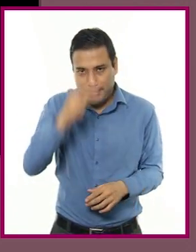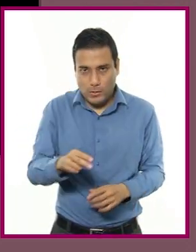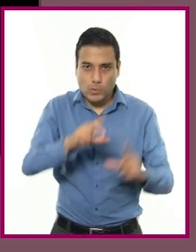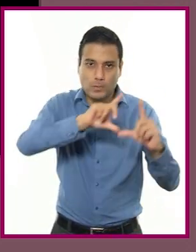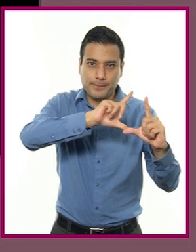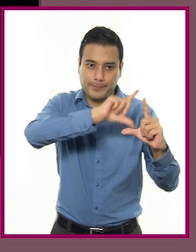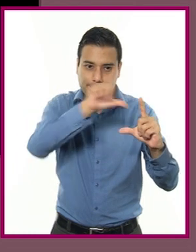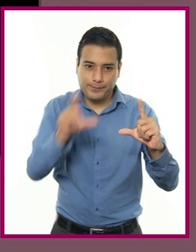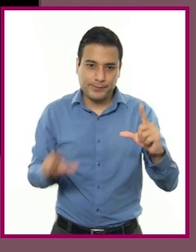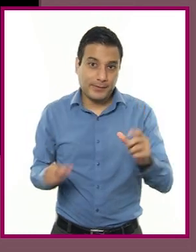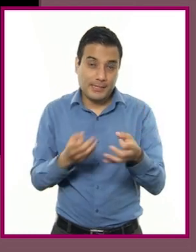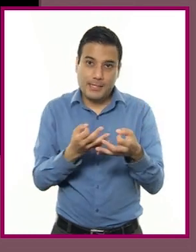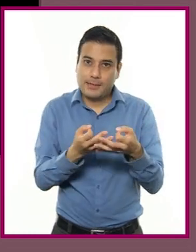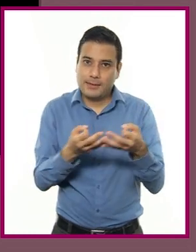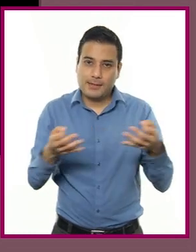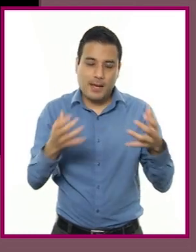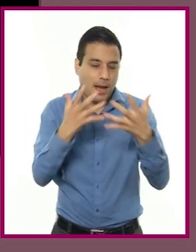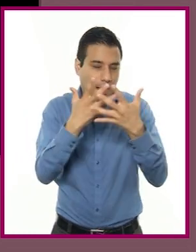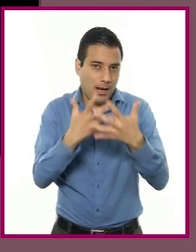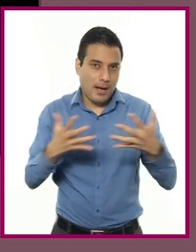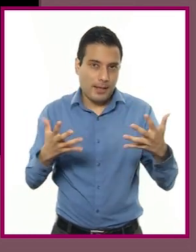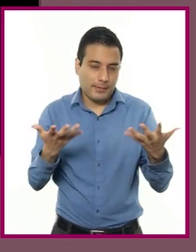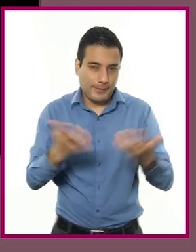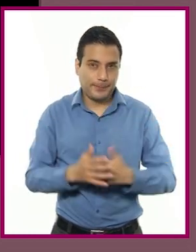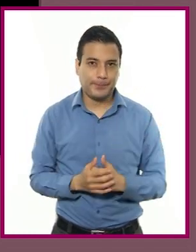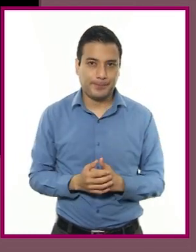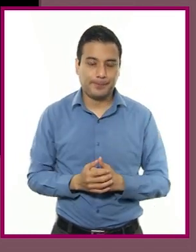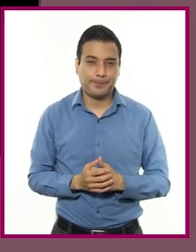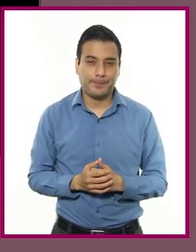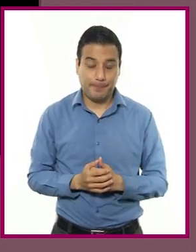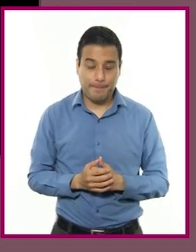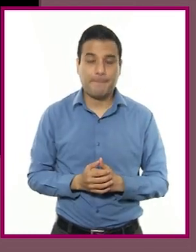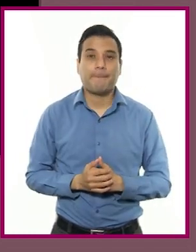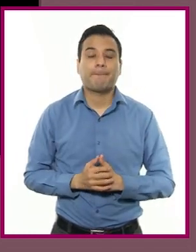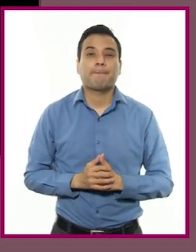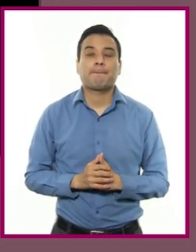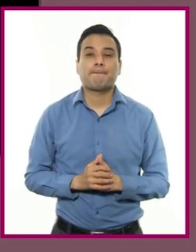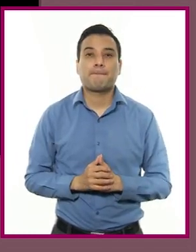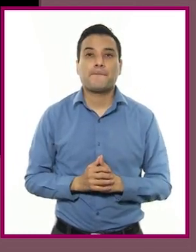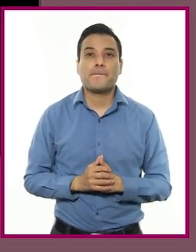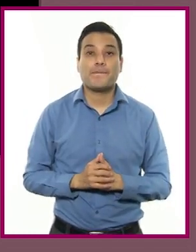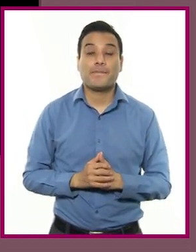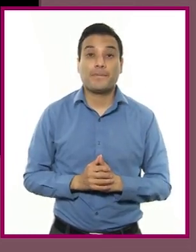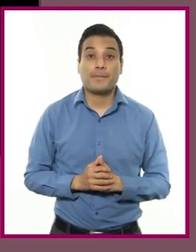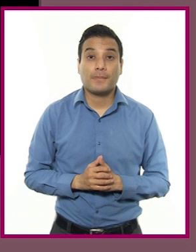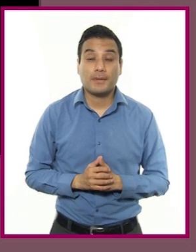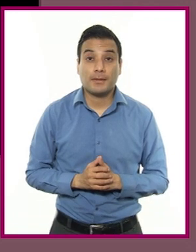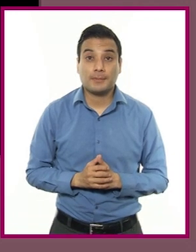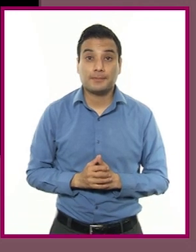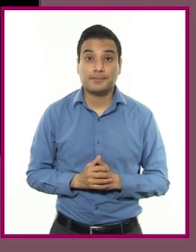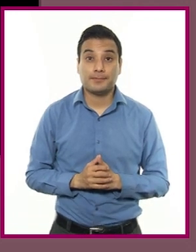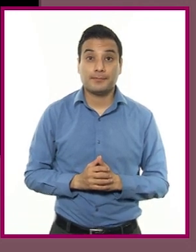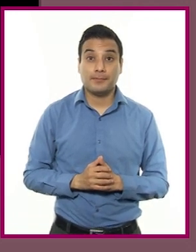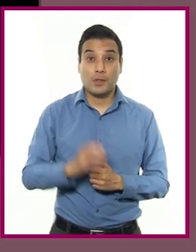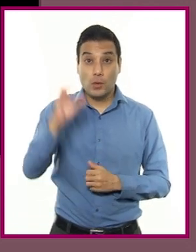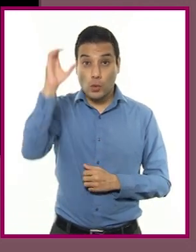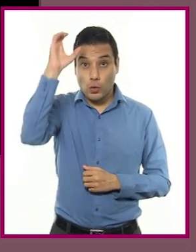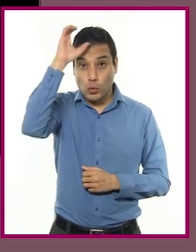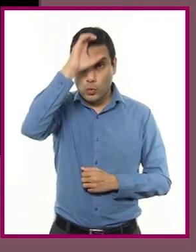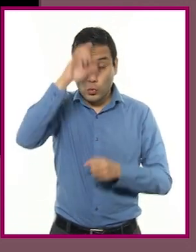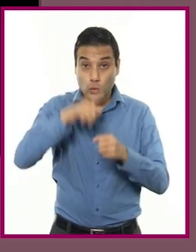país, pues tenemos que pensar que esa misma diversidad cultural, sociocultural,